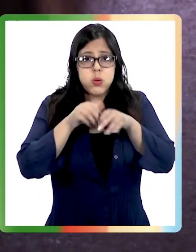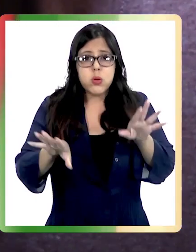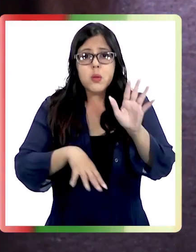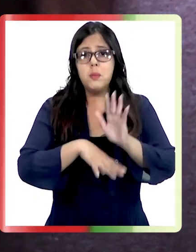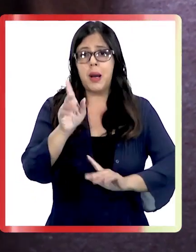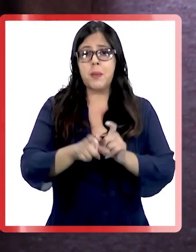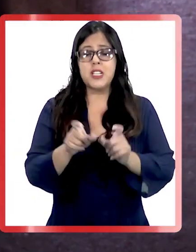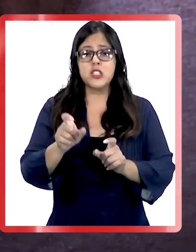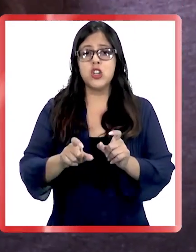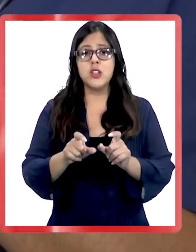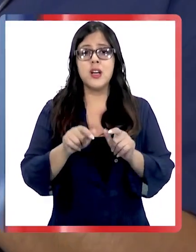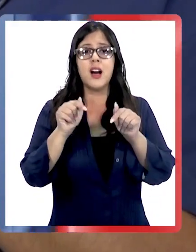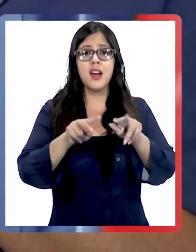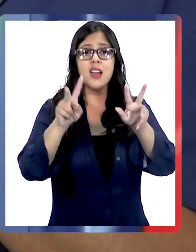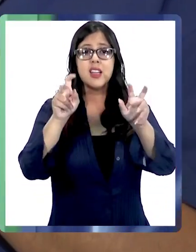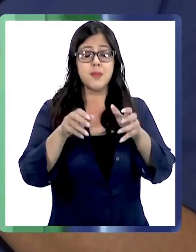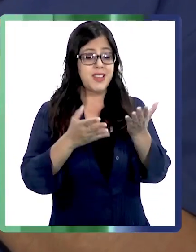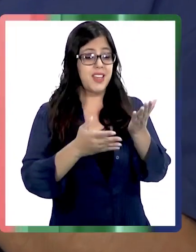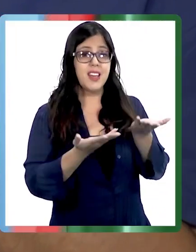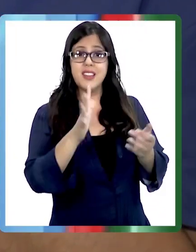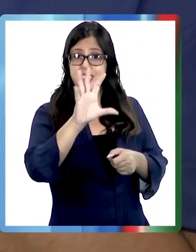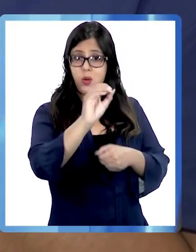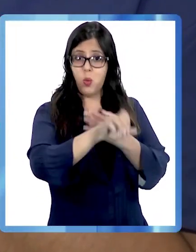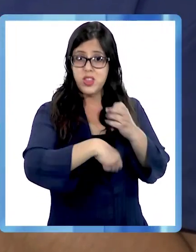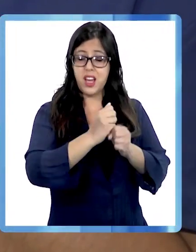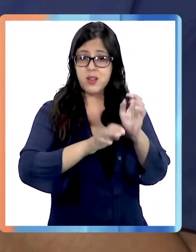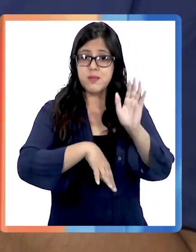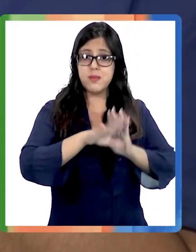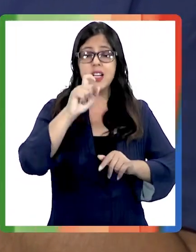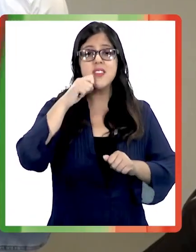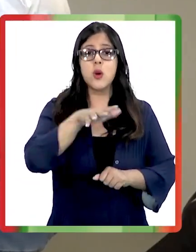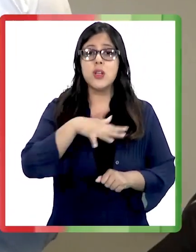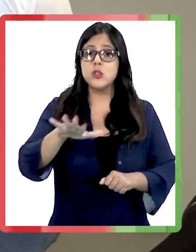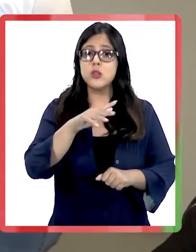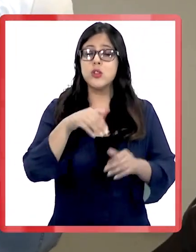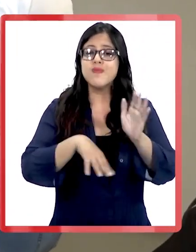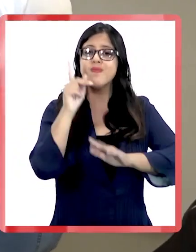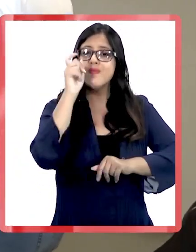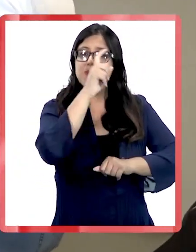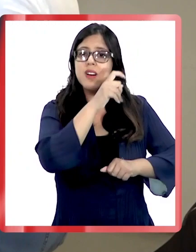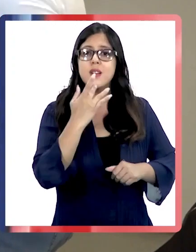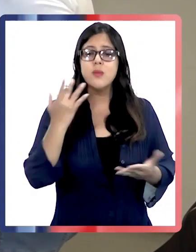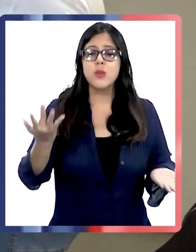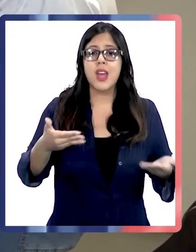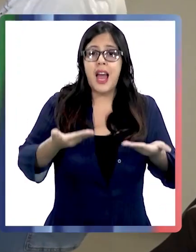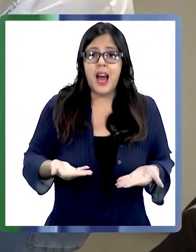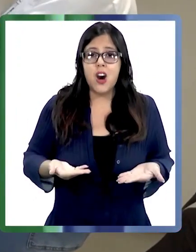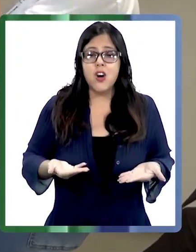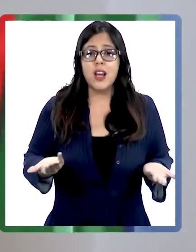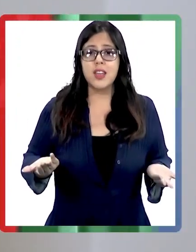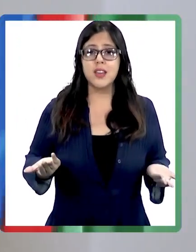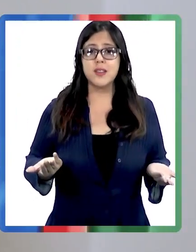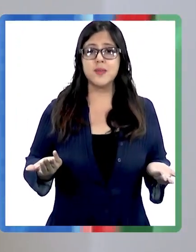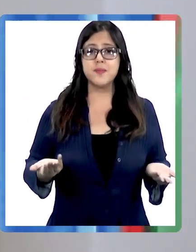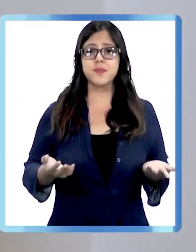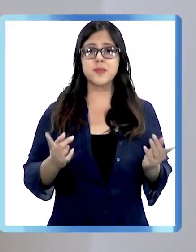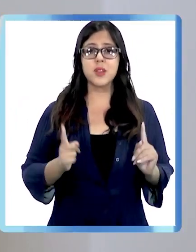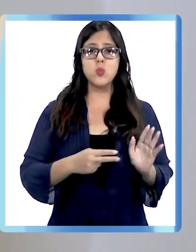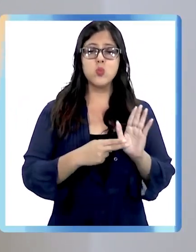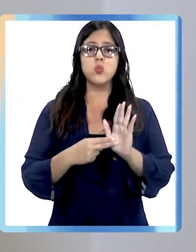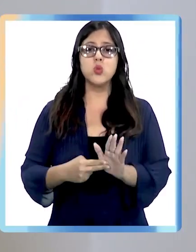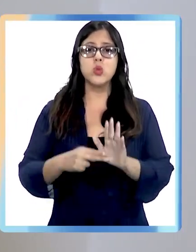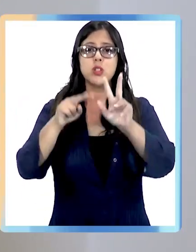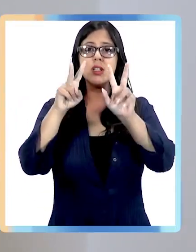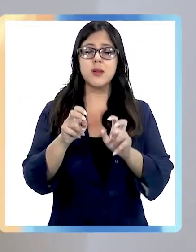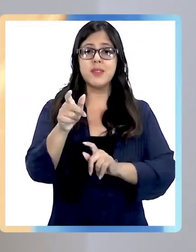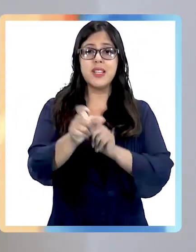las personas. Nosotros mismos, al ampliar el grupo de vacunación, nos ponemos en una situación más difícil, porque ahora tenemos que